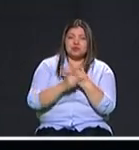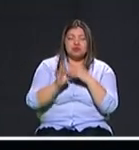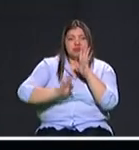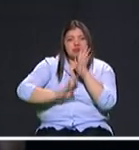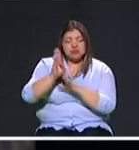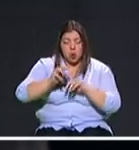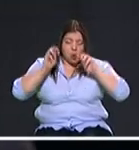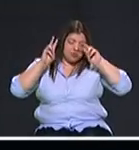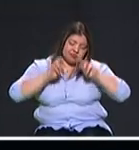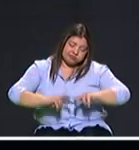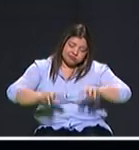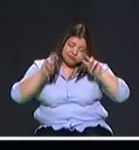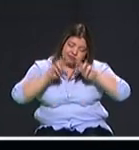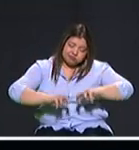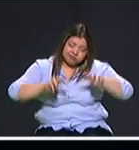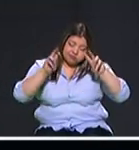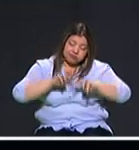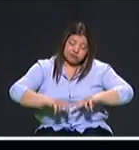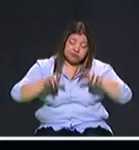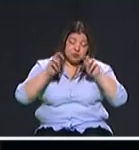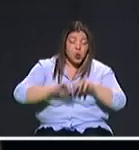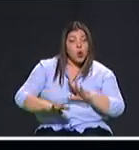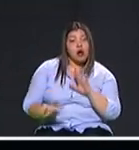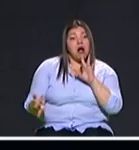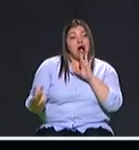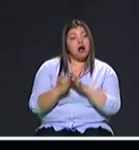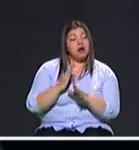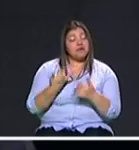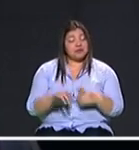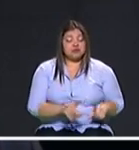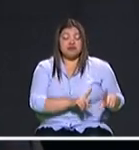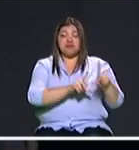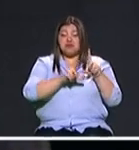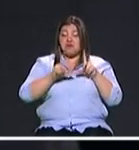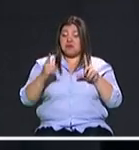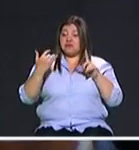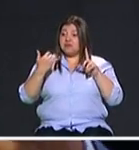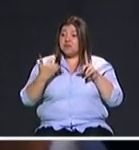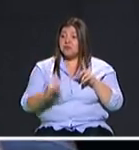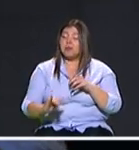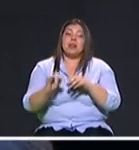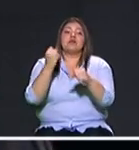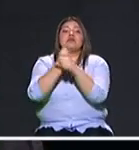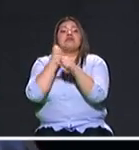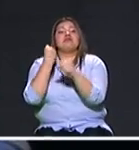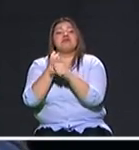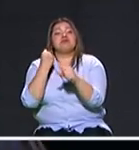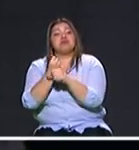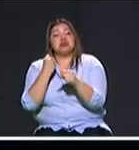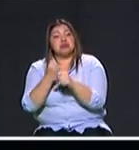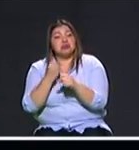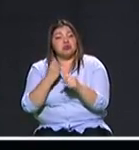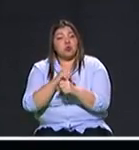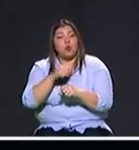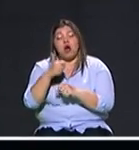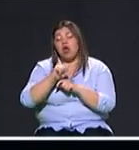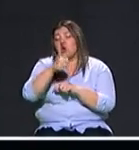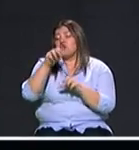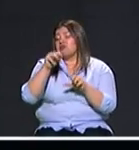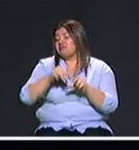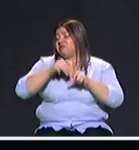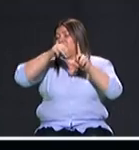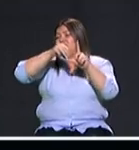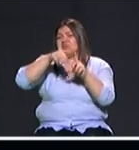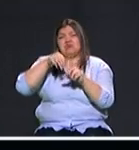o de su vinculación con el sector productivo para que cuando terminen inicien o un spin-off o una startup de tal manera que puedan